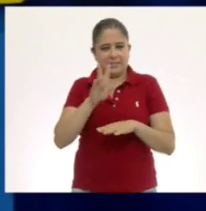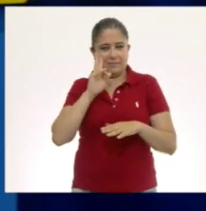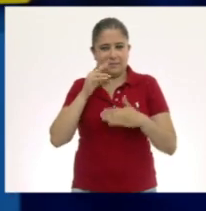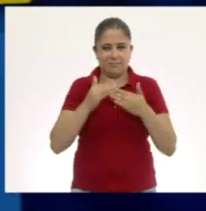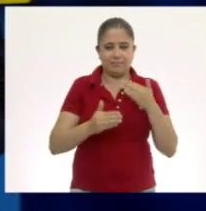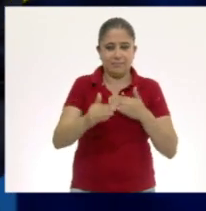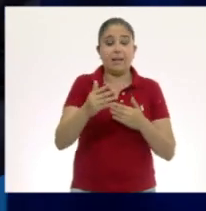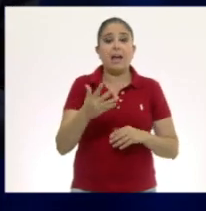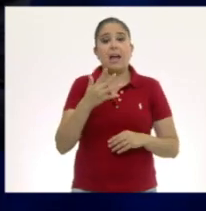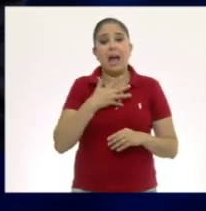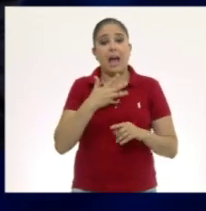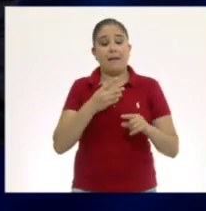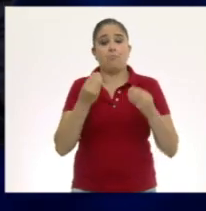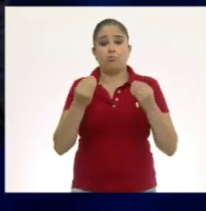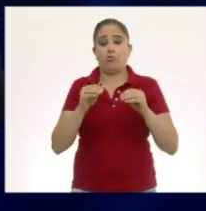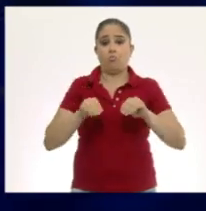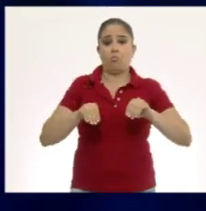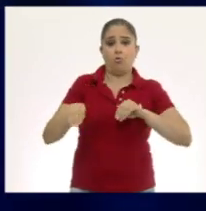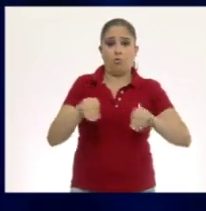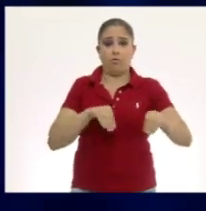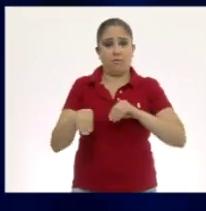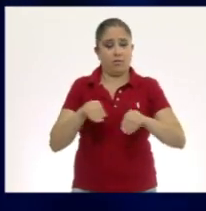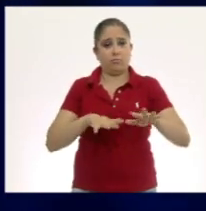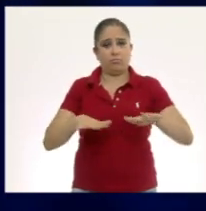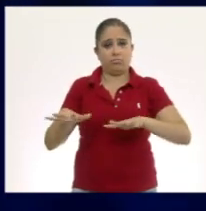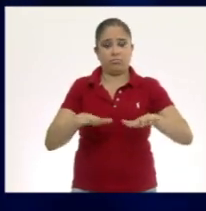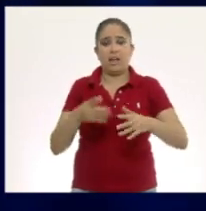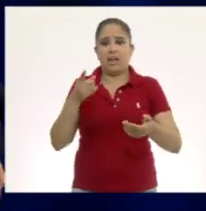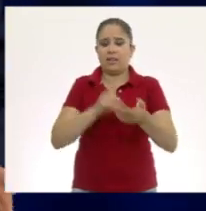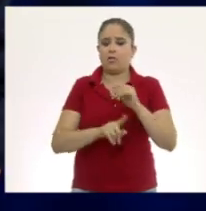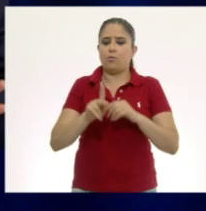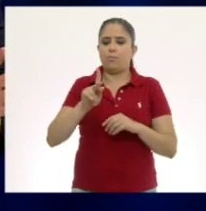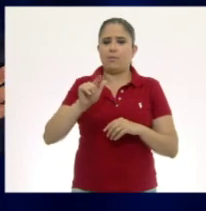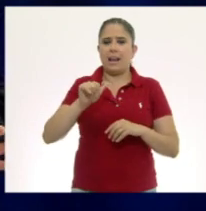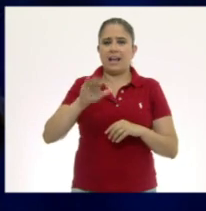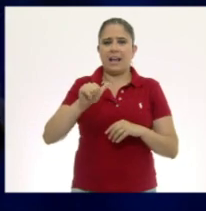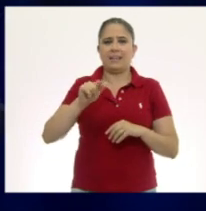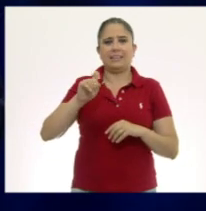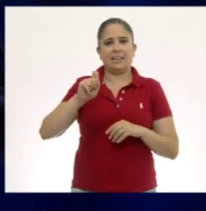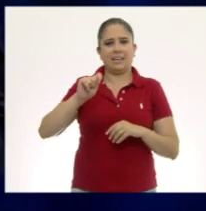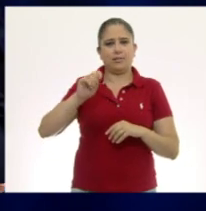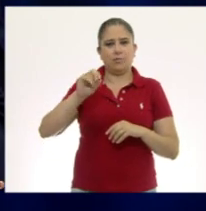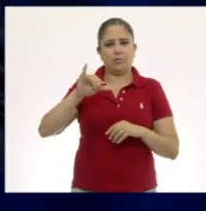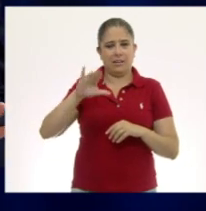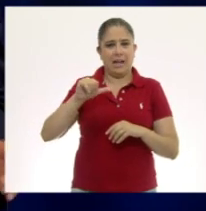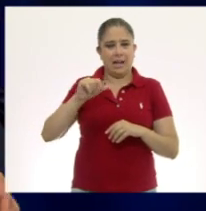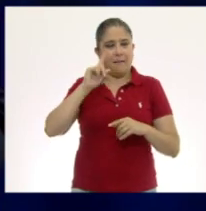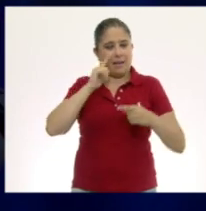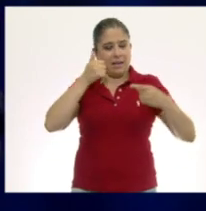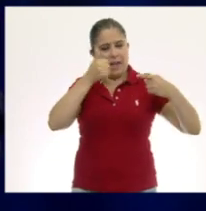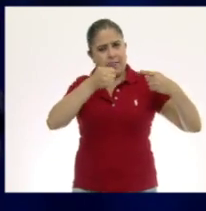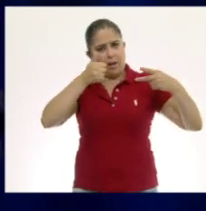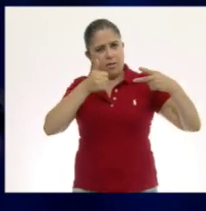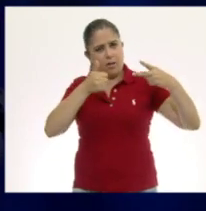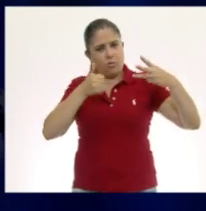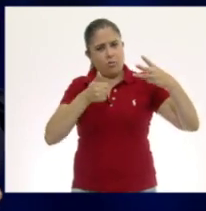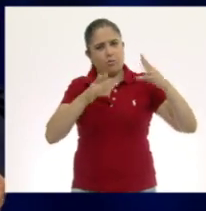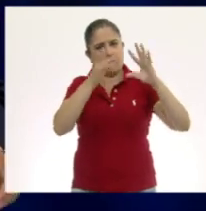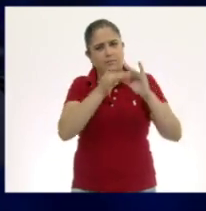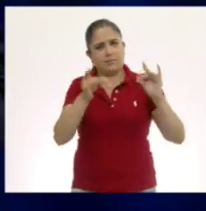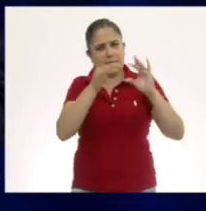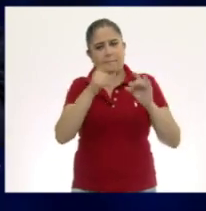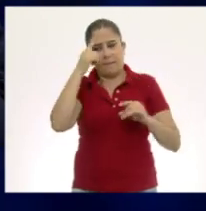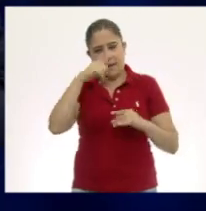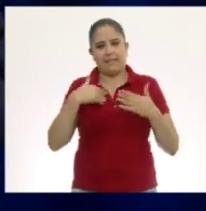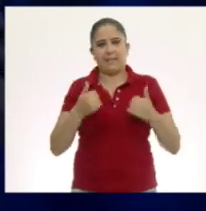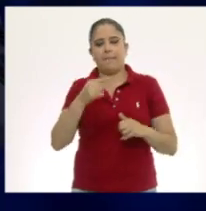varios tipos de movimientos que se dan en las placas tectónicas. Y vamos a ir viendo uno por uno para que podamos entenderlo mejor en